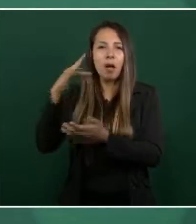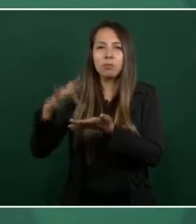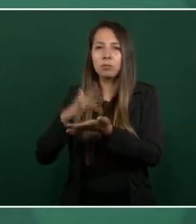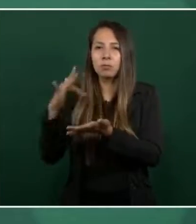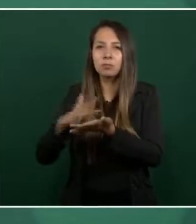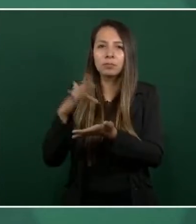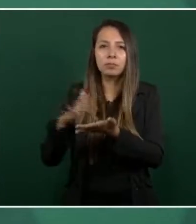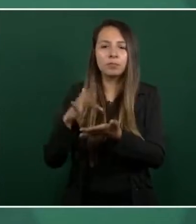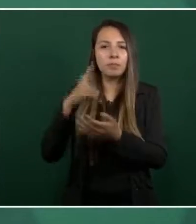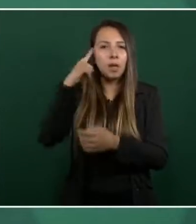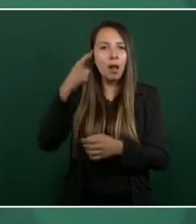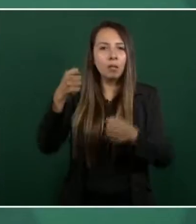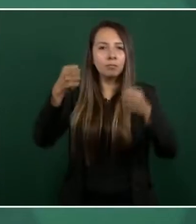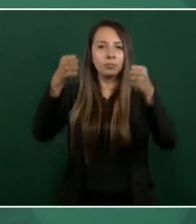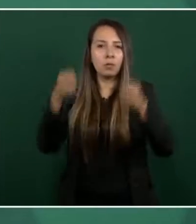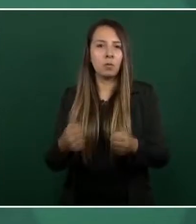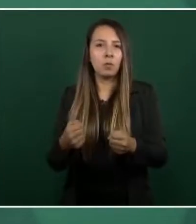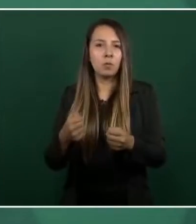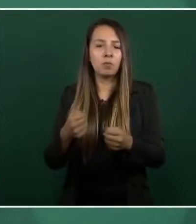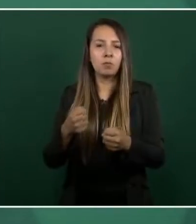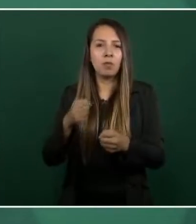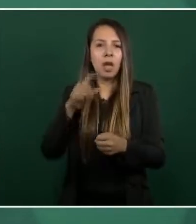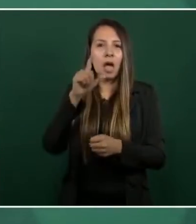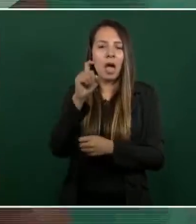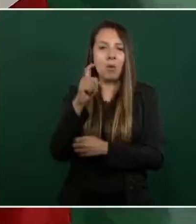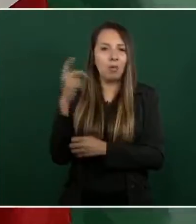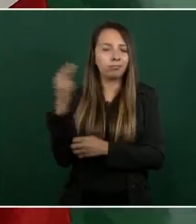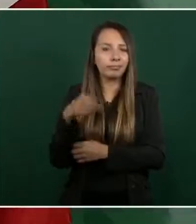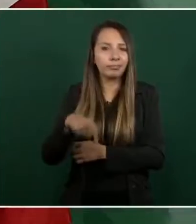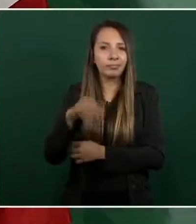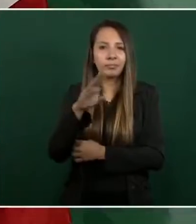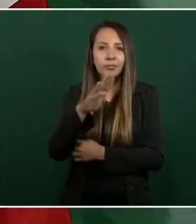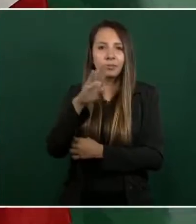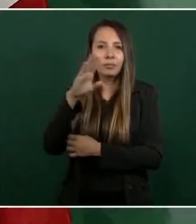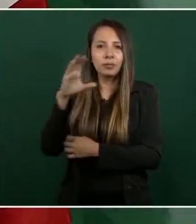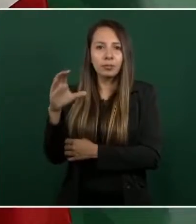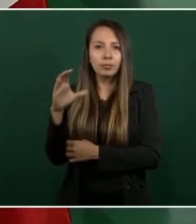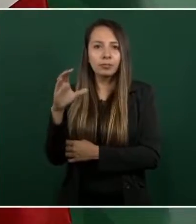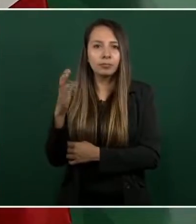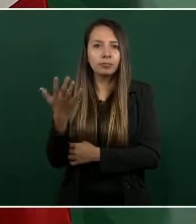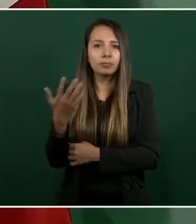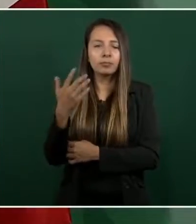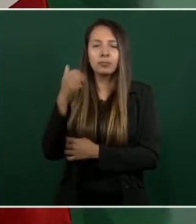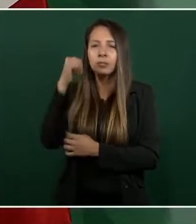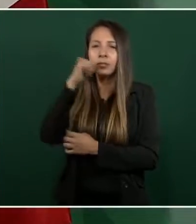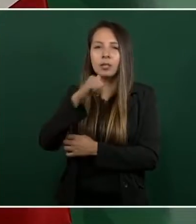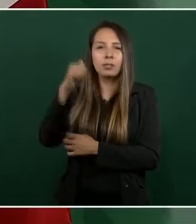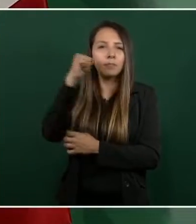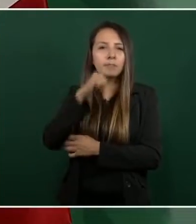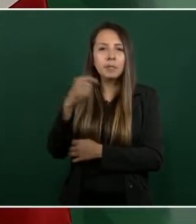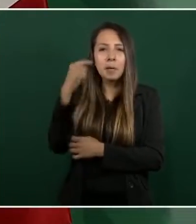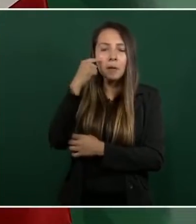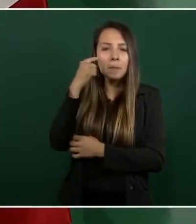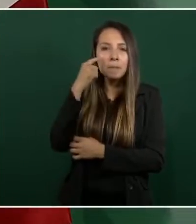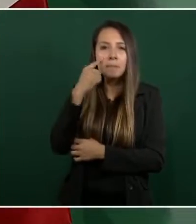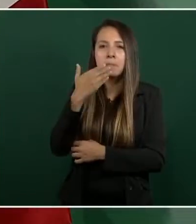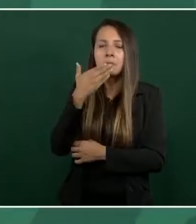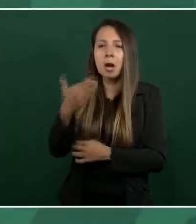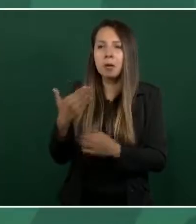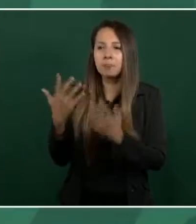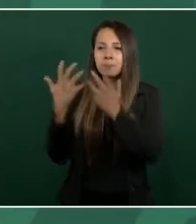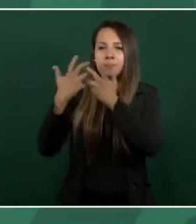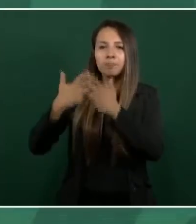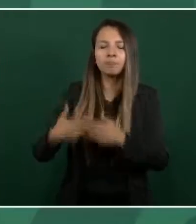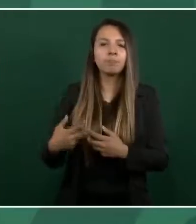garantizar el abasto de agua en la población de Baja California. Como siempre, hemos encontrado una muy buena dinámica de trabajo con